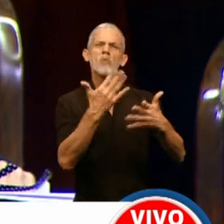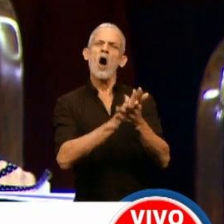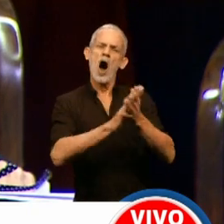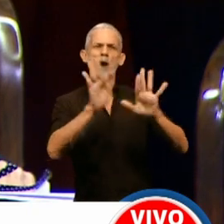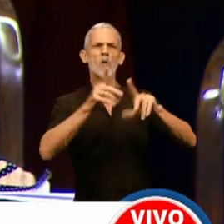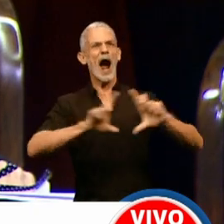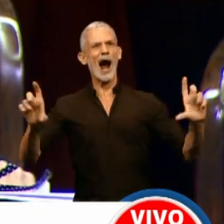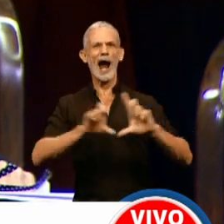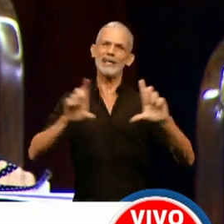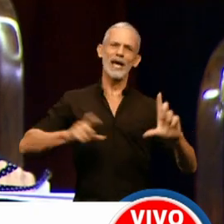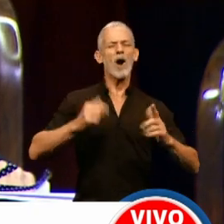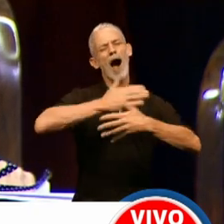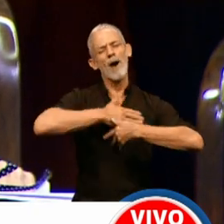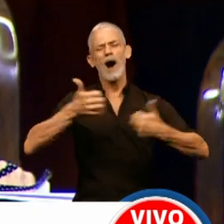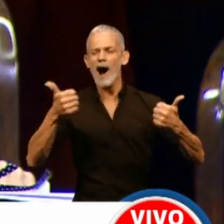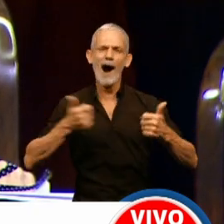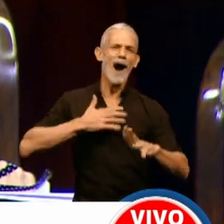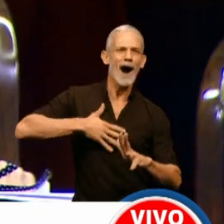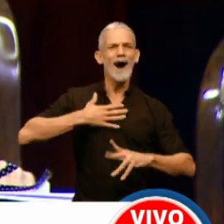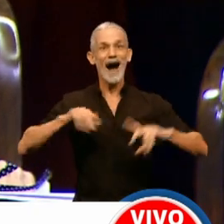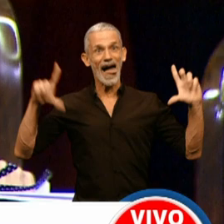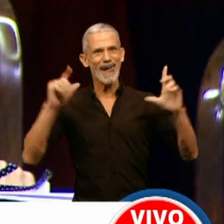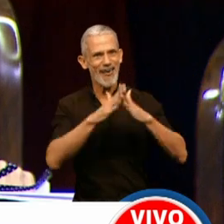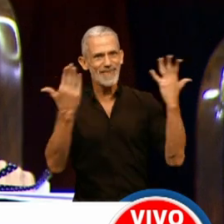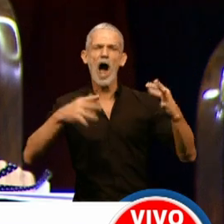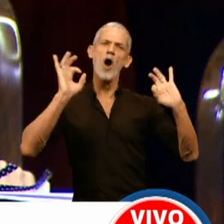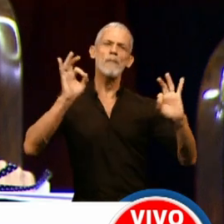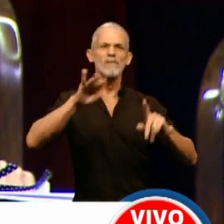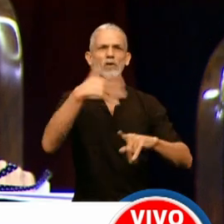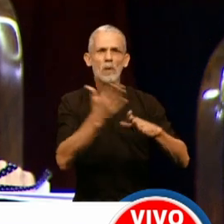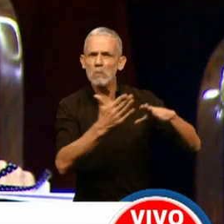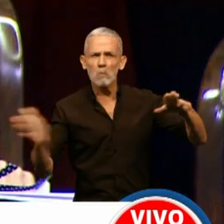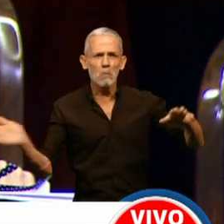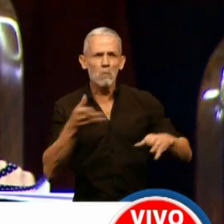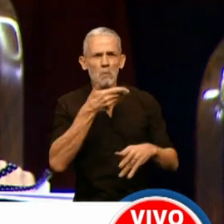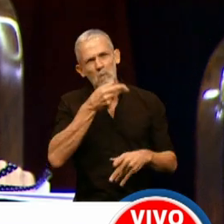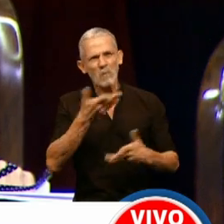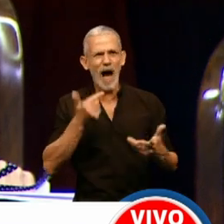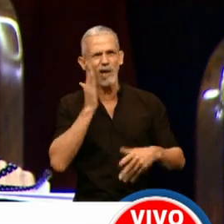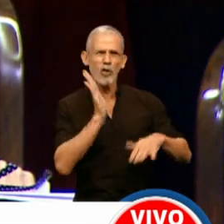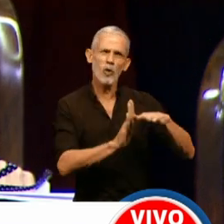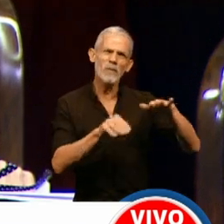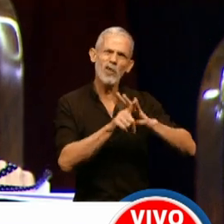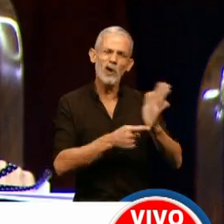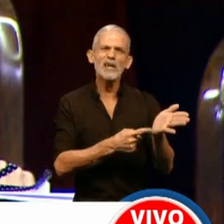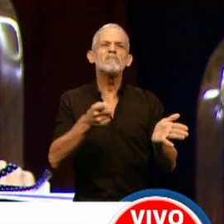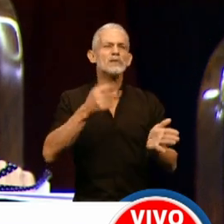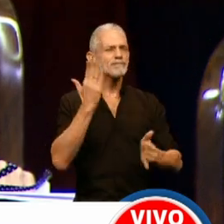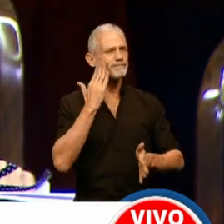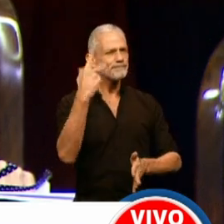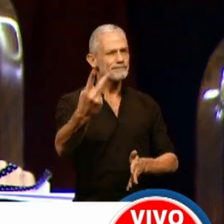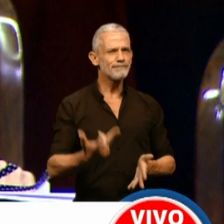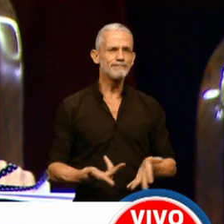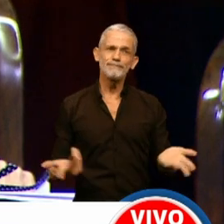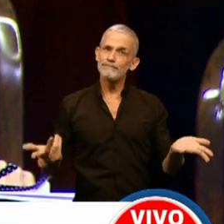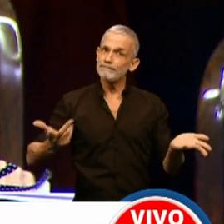ponemos los carteles que nos abrazamos que somos titulares de diario no se llevan a la práctica entonces eso se llama hipocresía